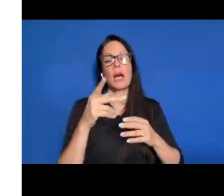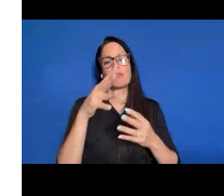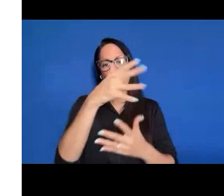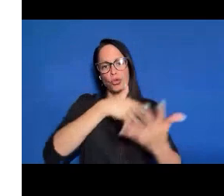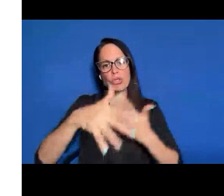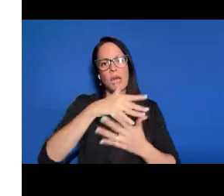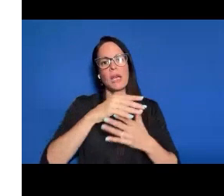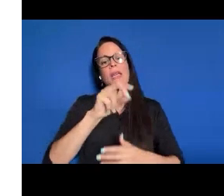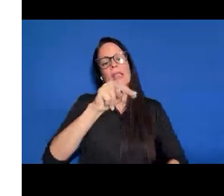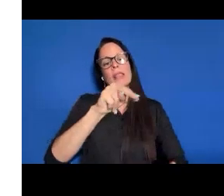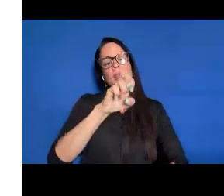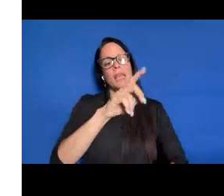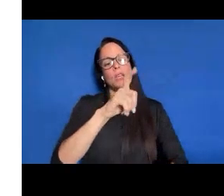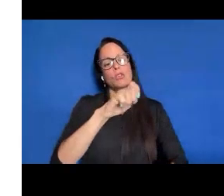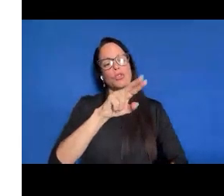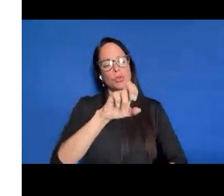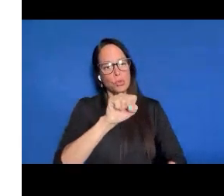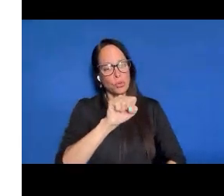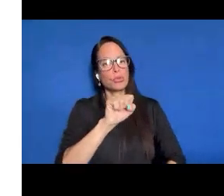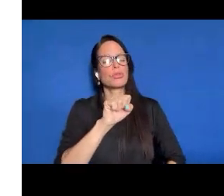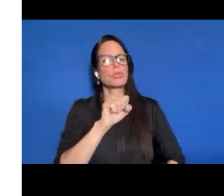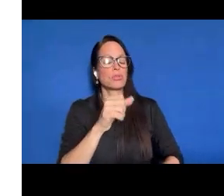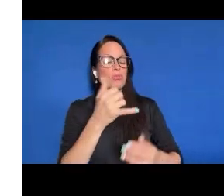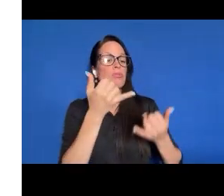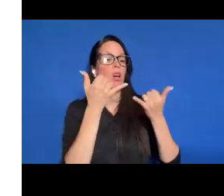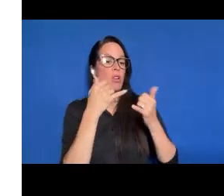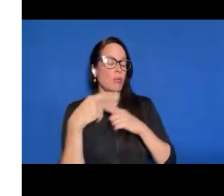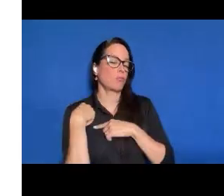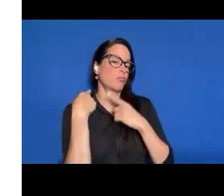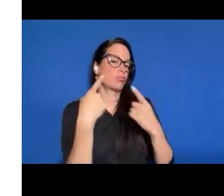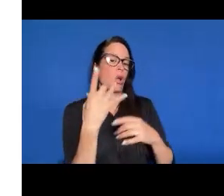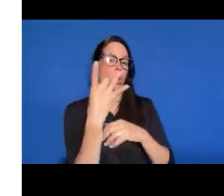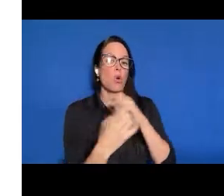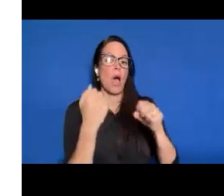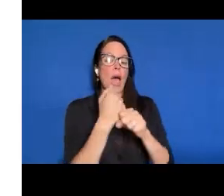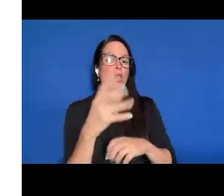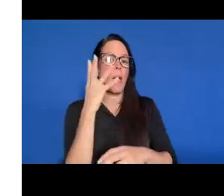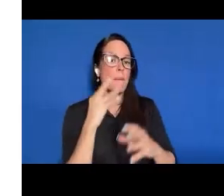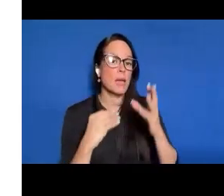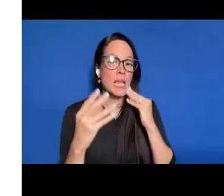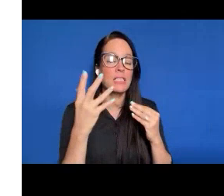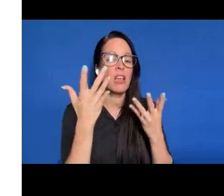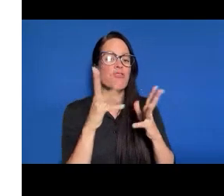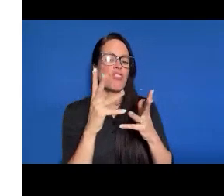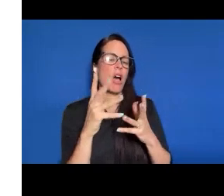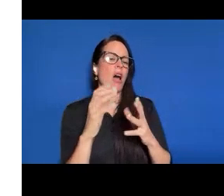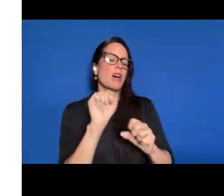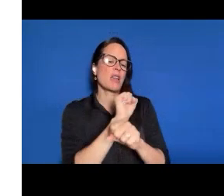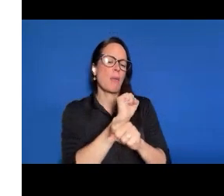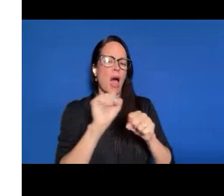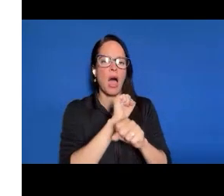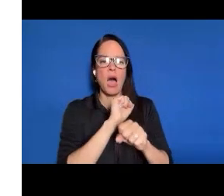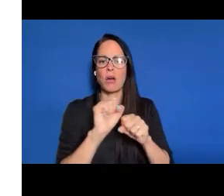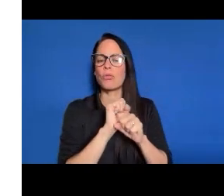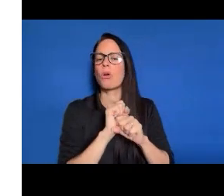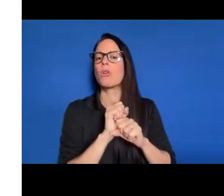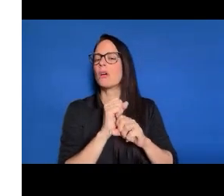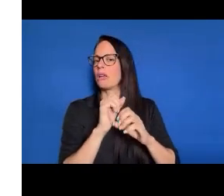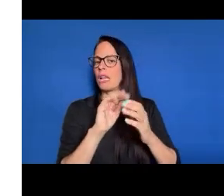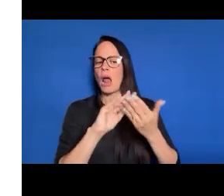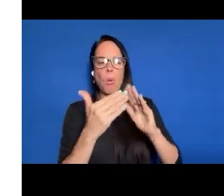cuento aproximadamente con 8 años de experiencia trabajando ya sea en la comunidad o en otros espacios en materia